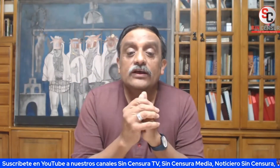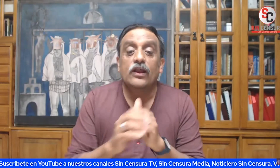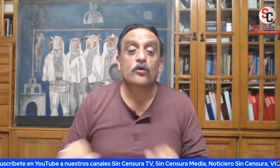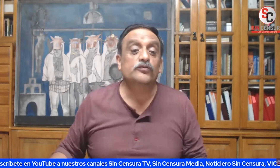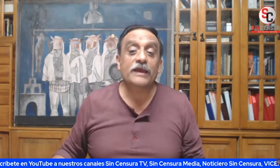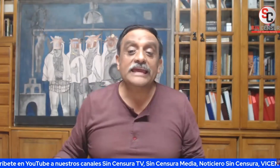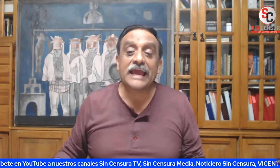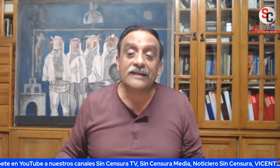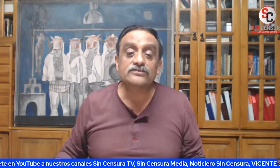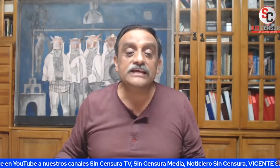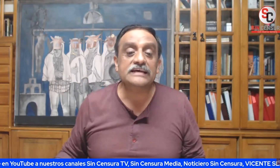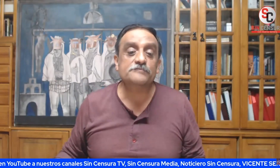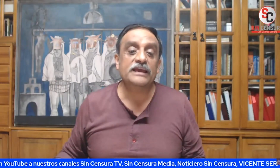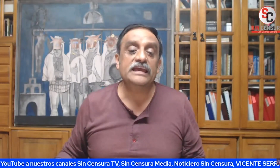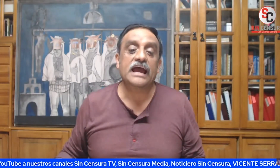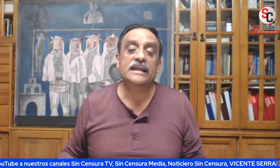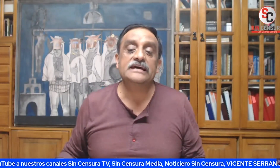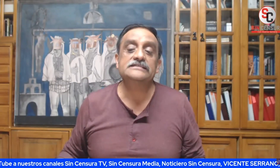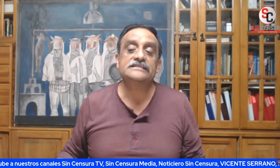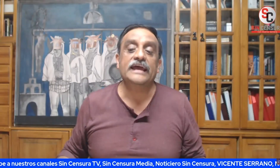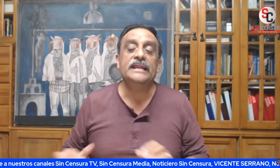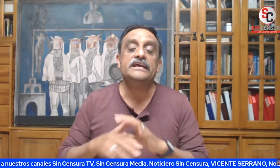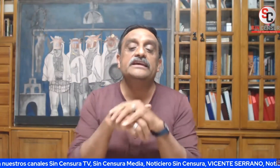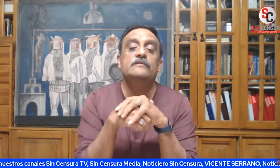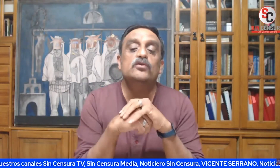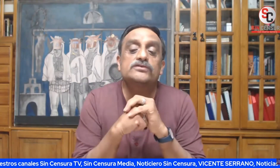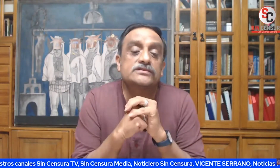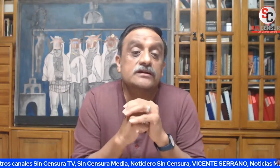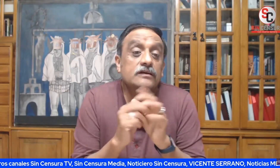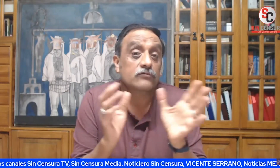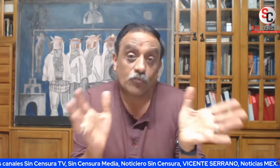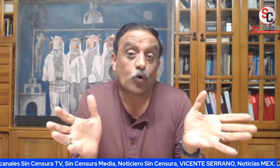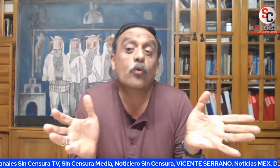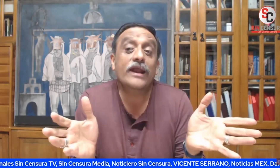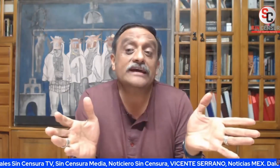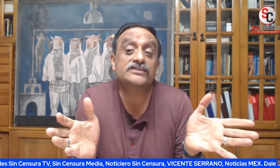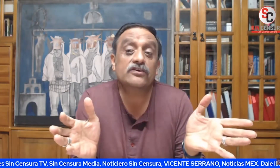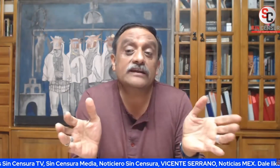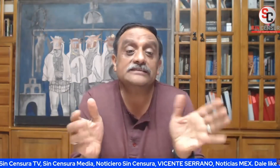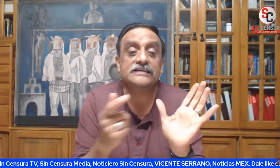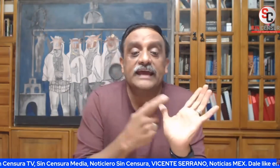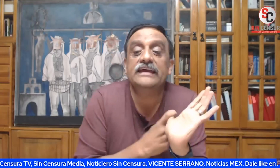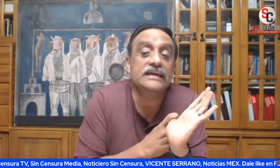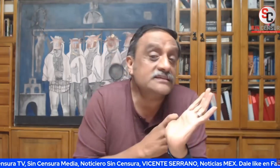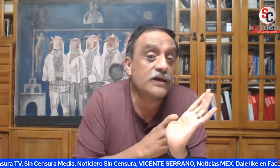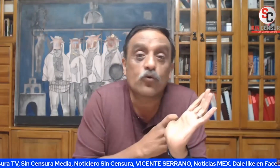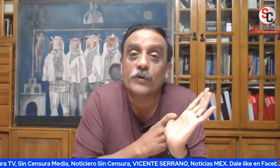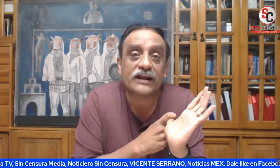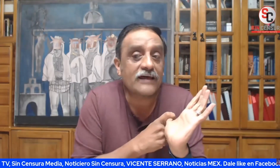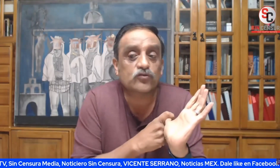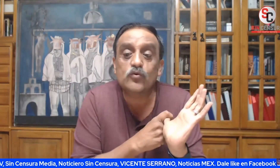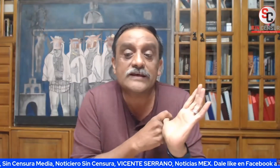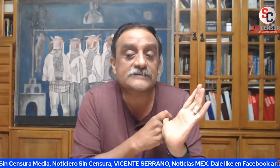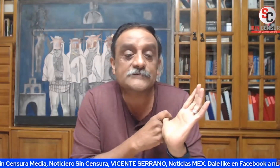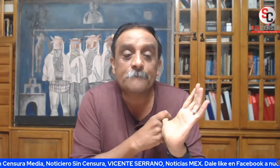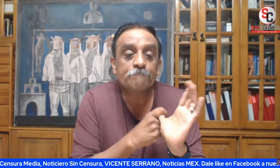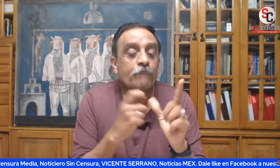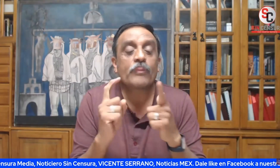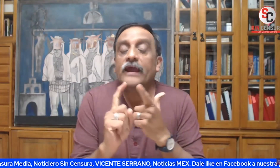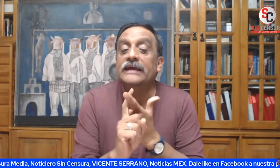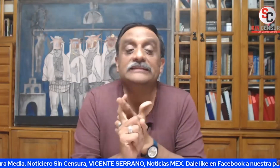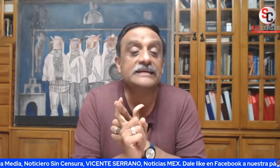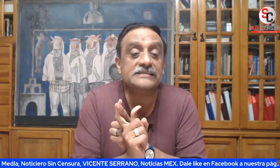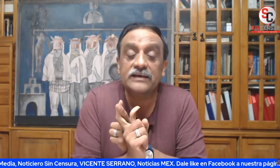2021, los mexicanos y las mexicanas hubo elecciones en 15